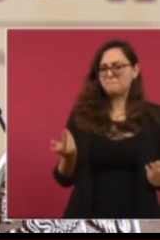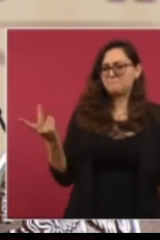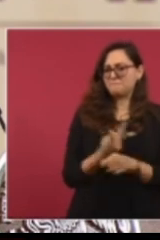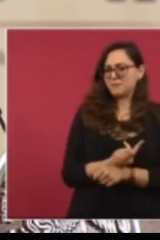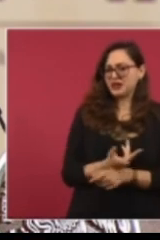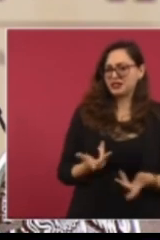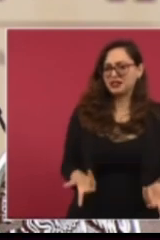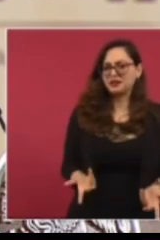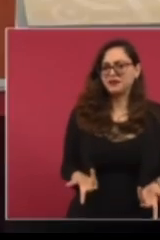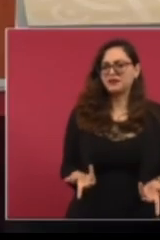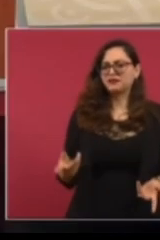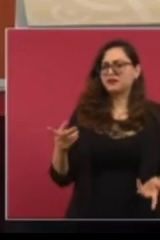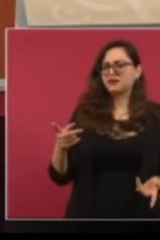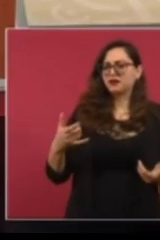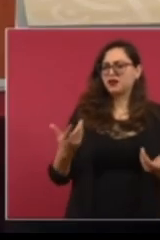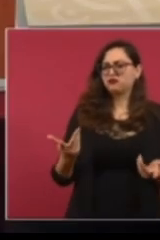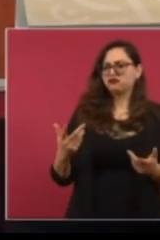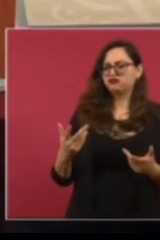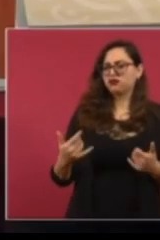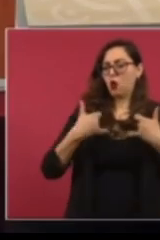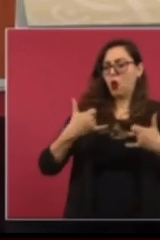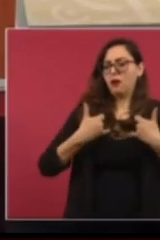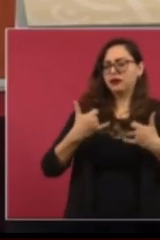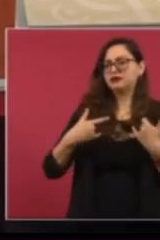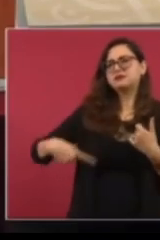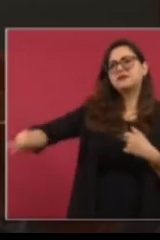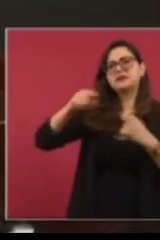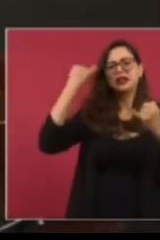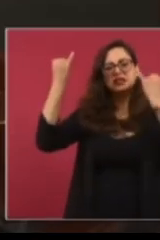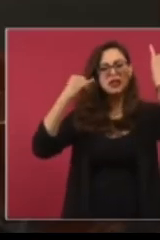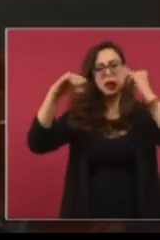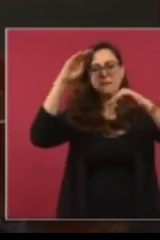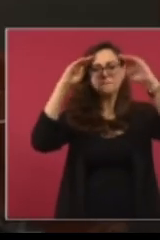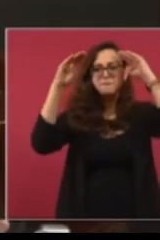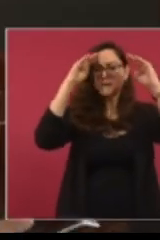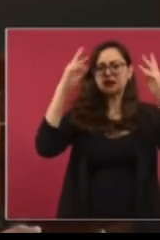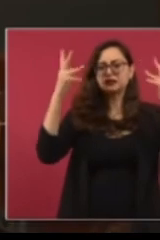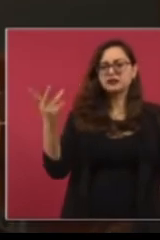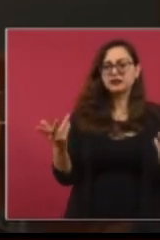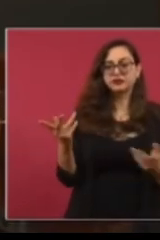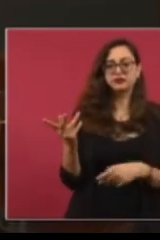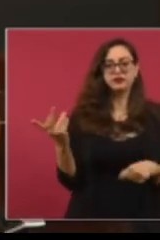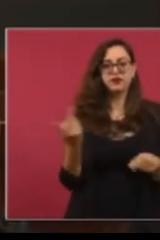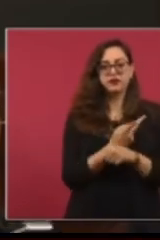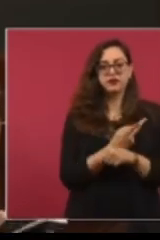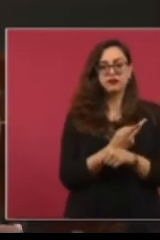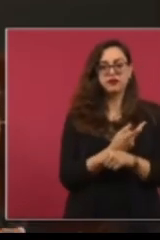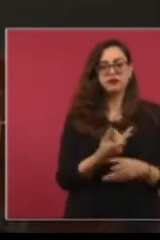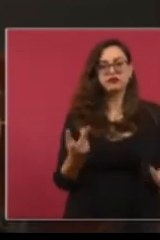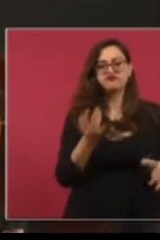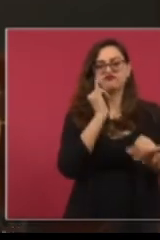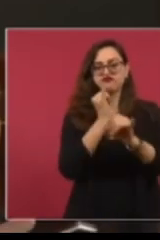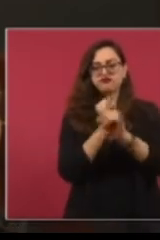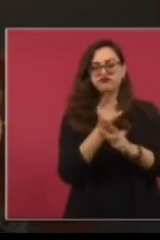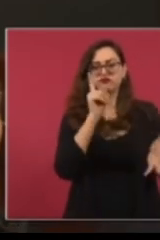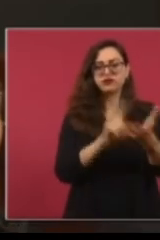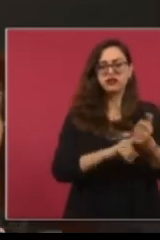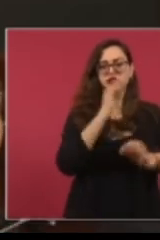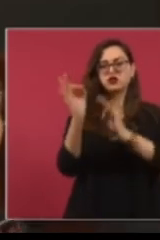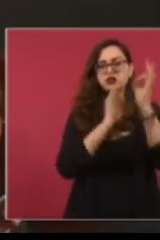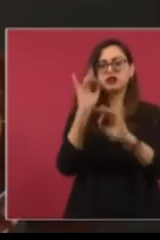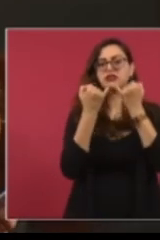traicionando porque ese es su ADN de este güey La traición es nada más los está usando amigos seguidor de Obrador que